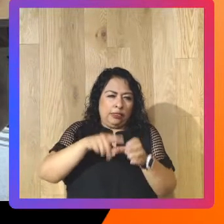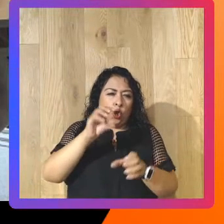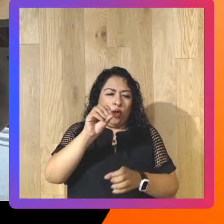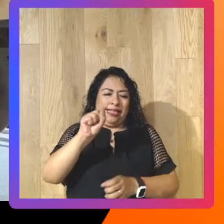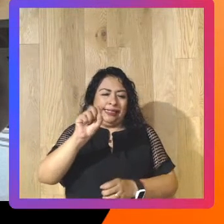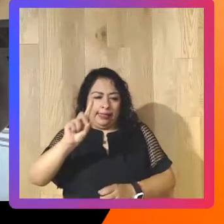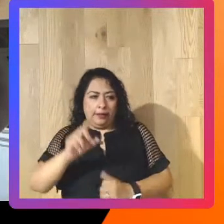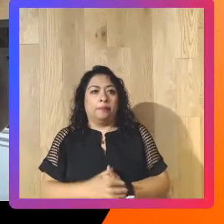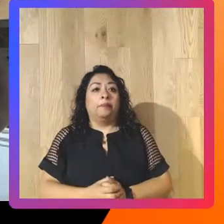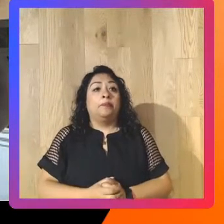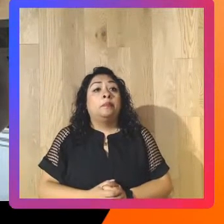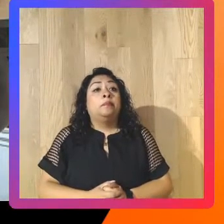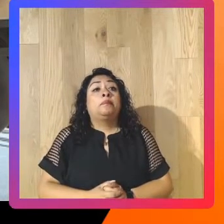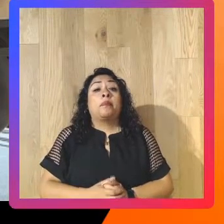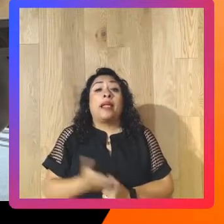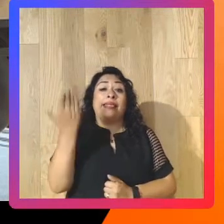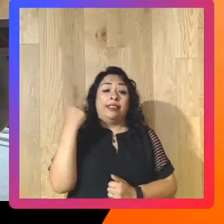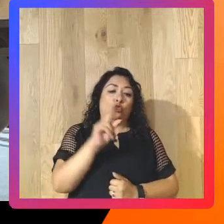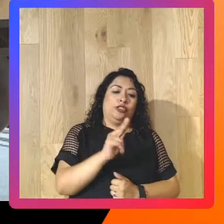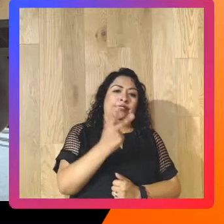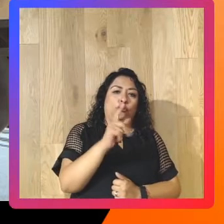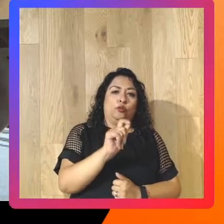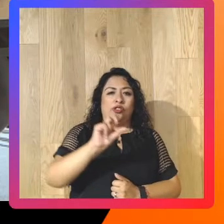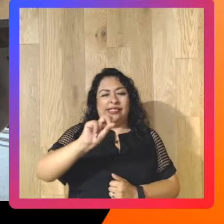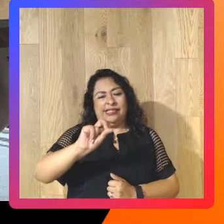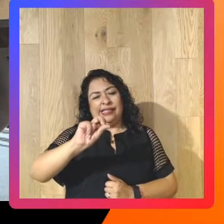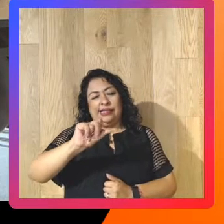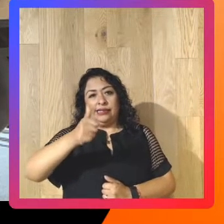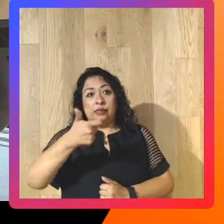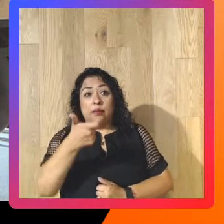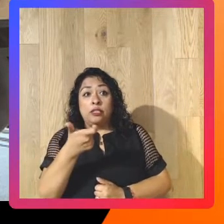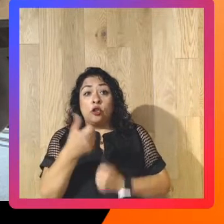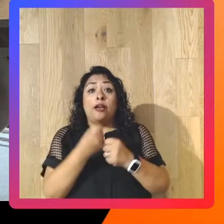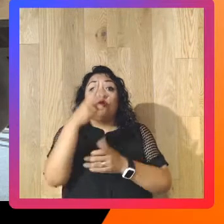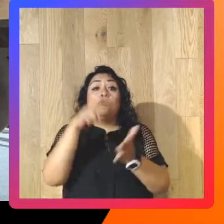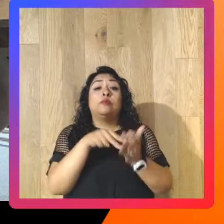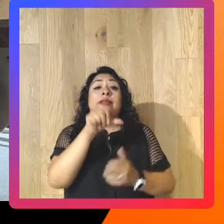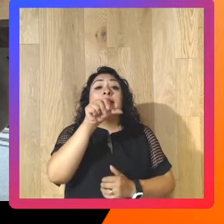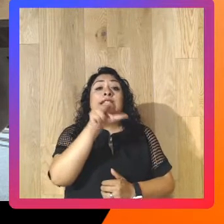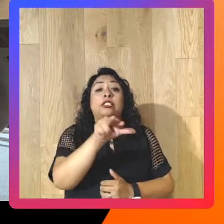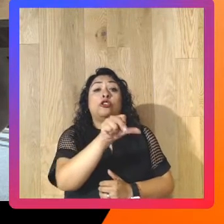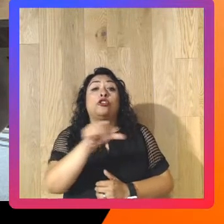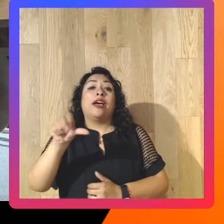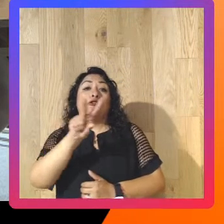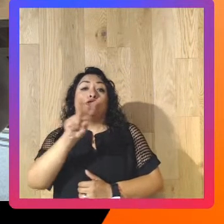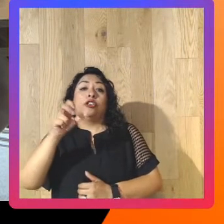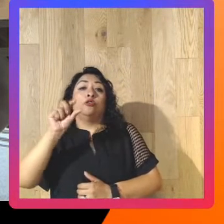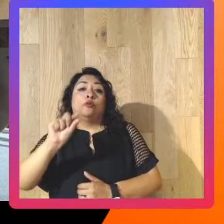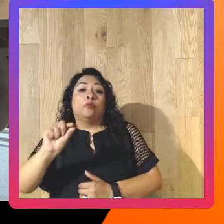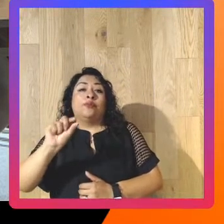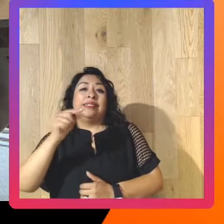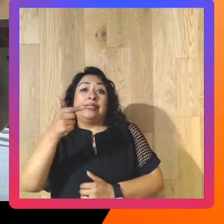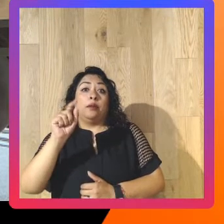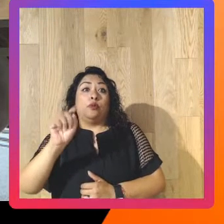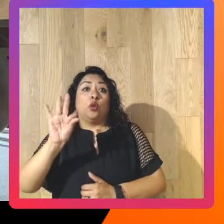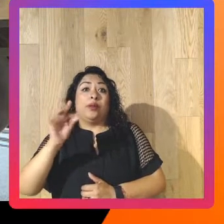OCDE. Pasó de 88.36 pesos en el año 2018 a